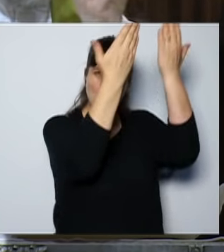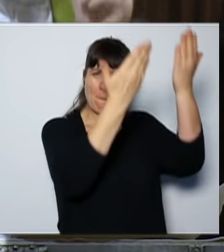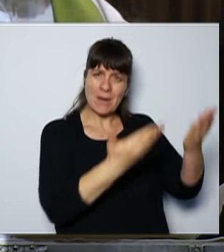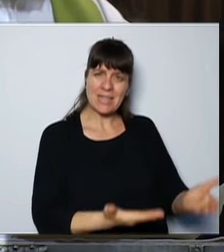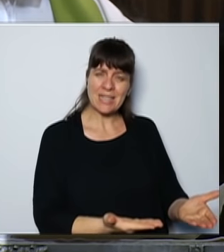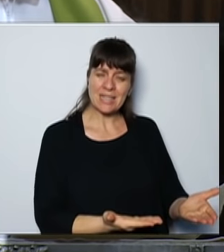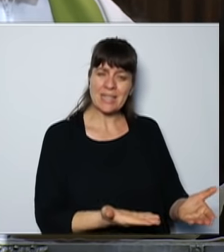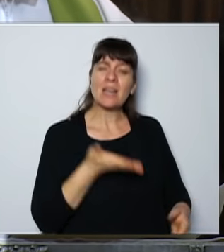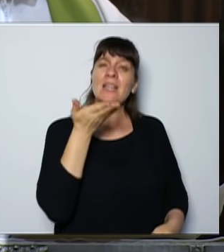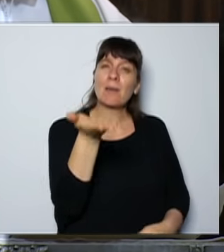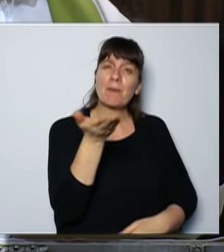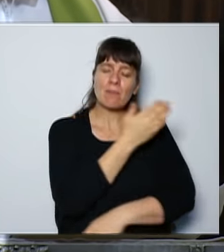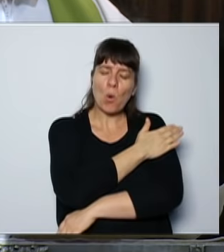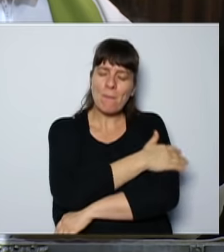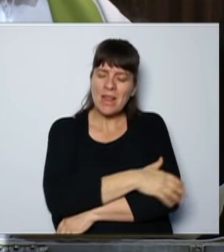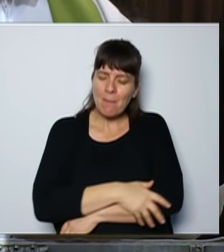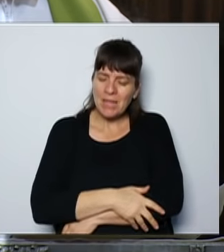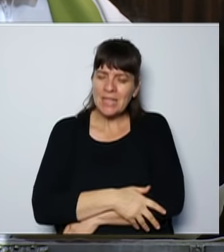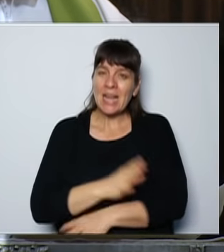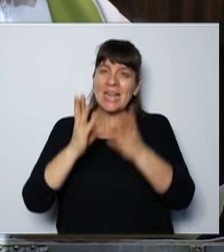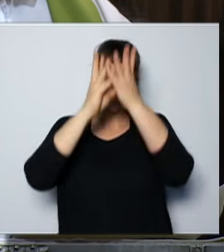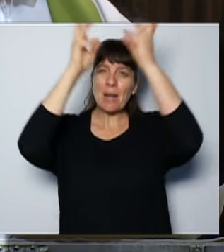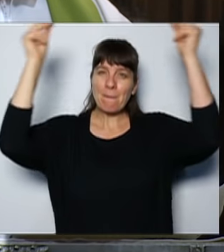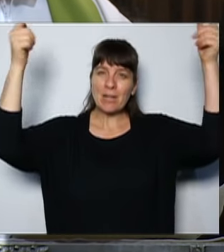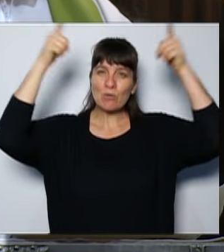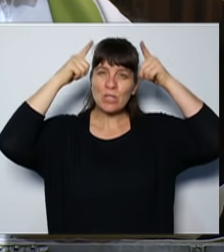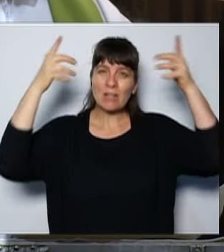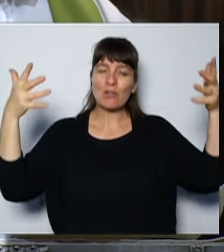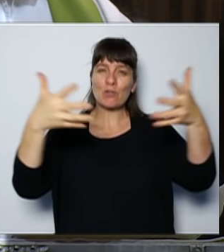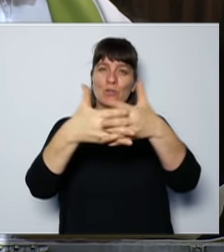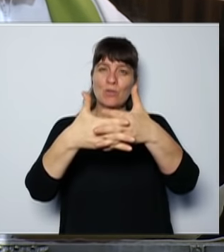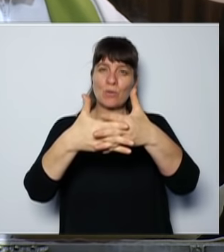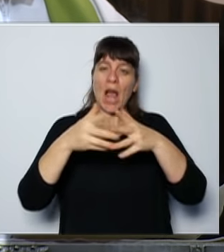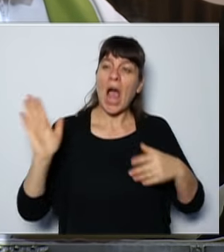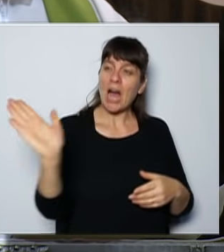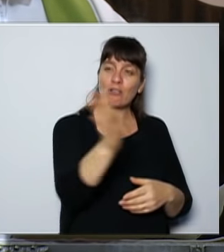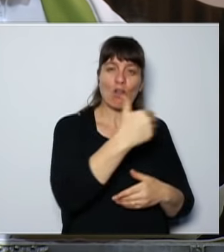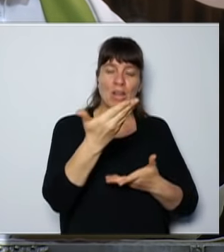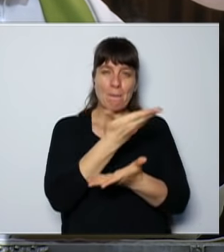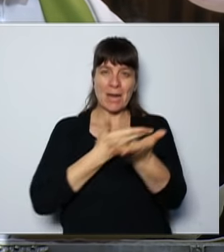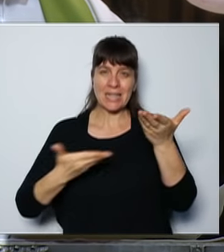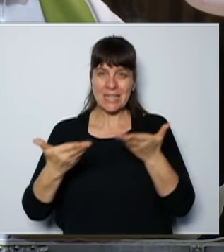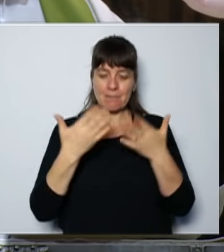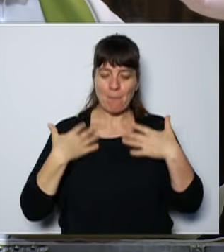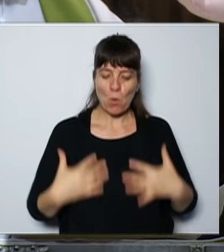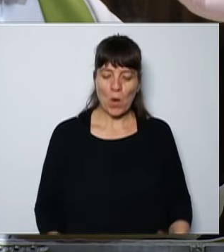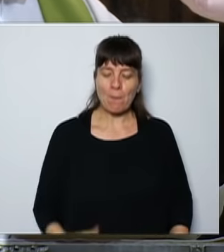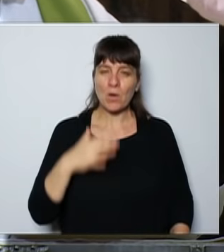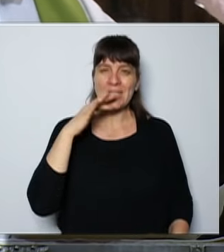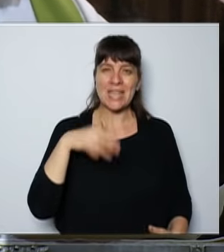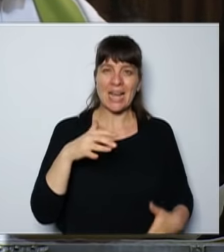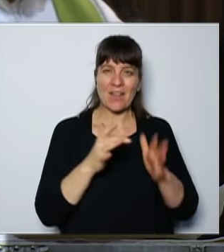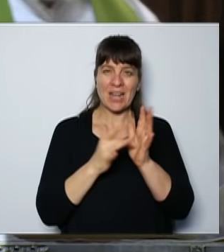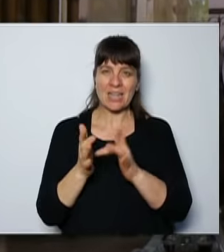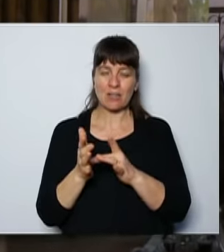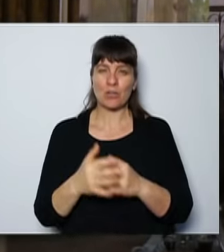presencia. Te pedimos humildemente que el Espíritu Santo congregue en la unidad a cuantos participamos del cuerpo y la sangre